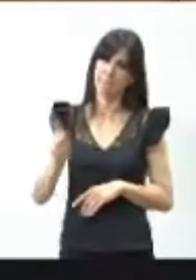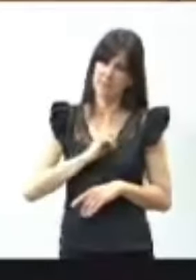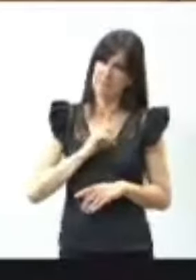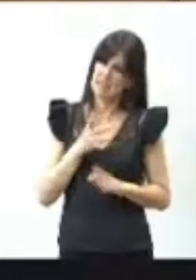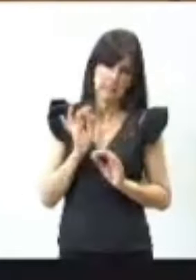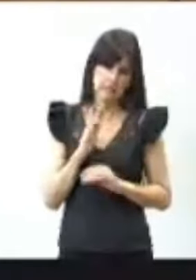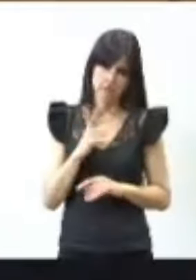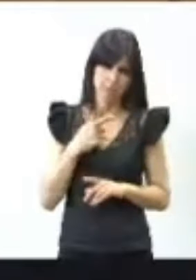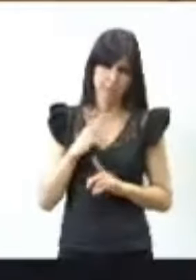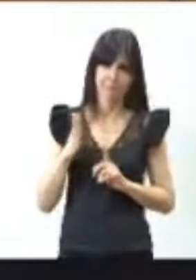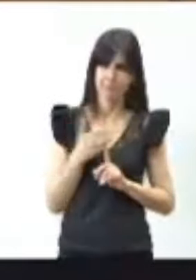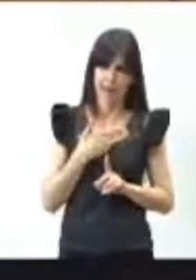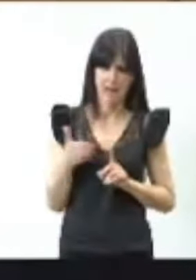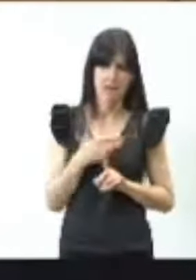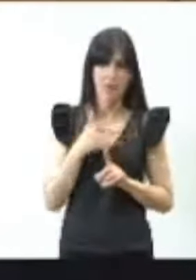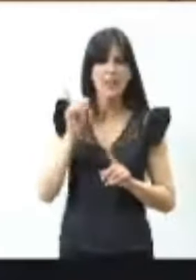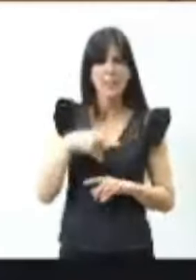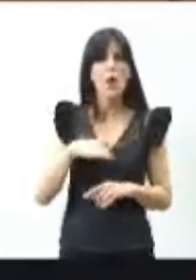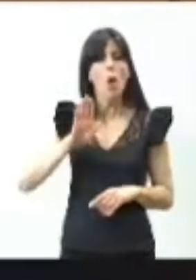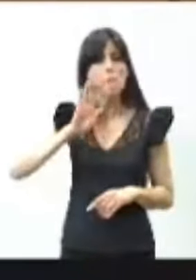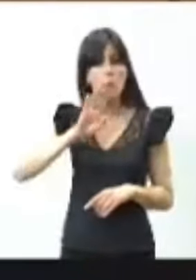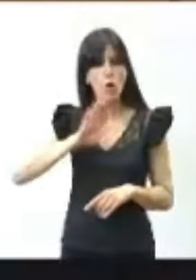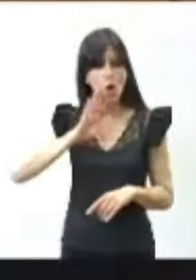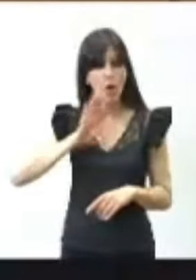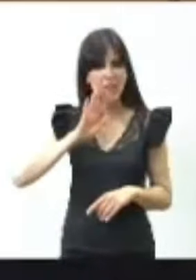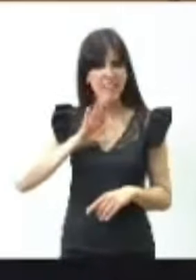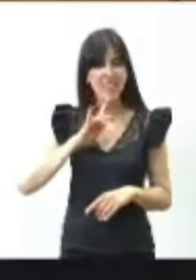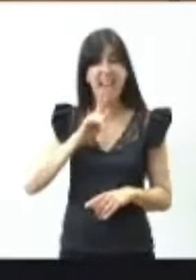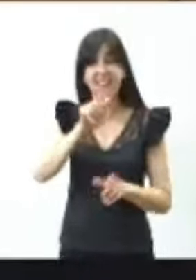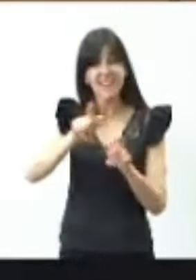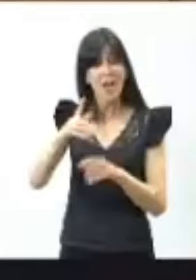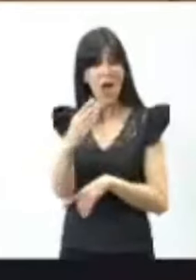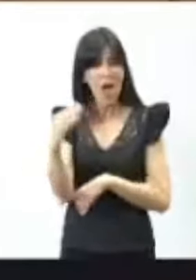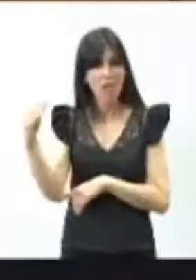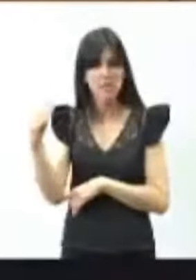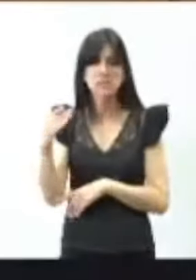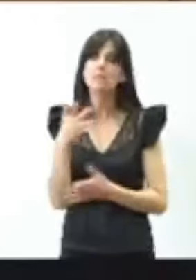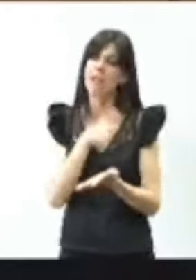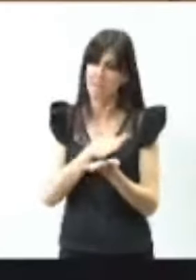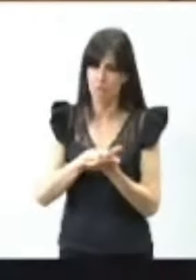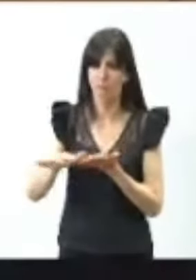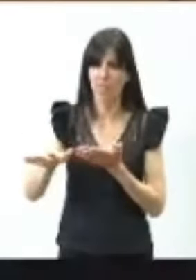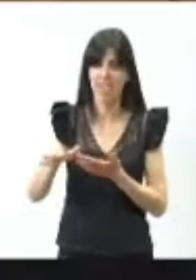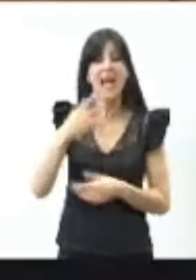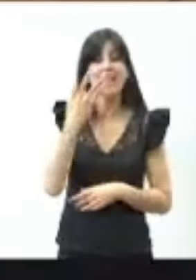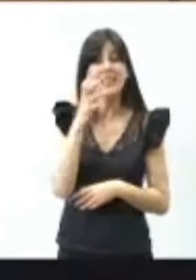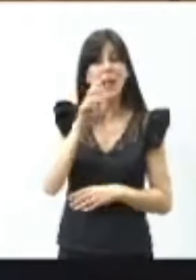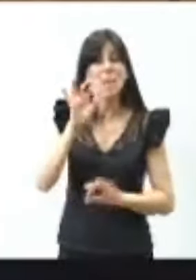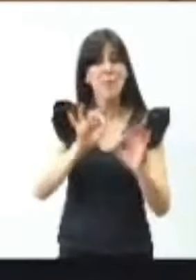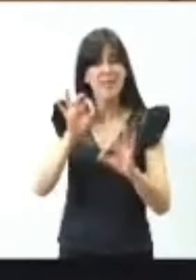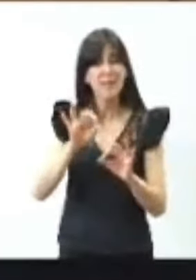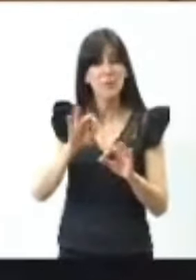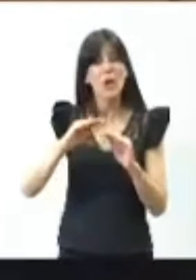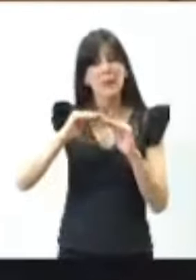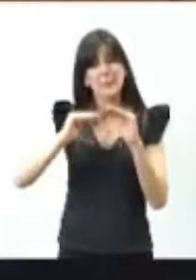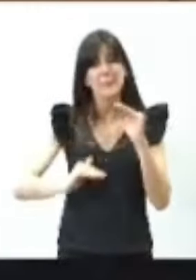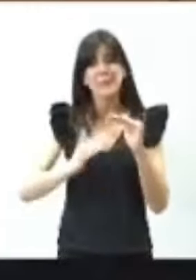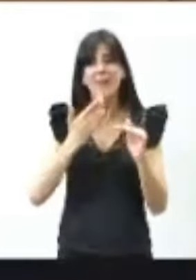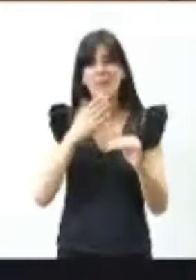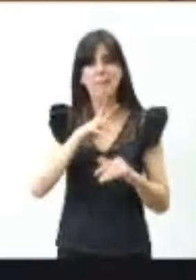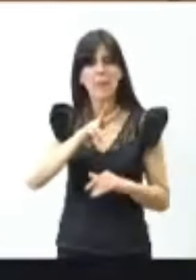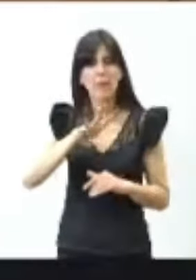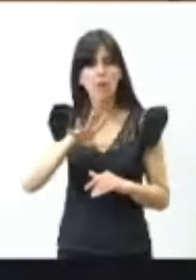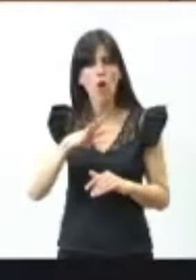está influyendo en el comportamiento de los más jóvenes. ¿Sabe que el 30% de los menores de 25 años